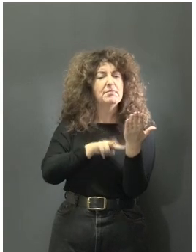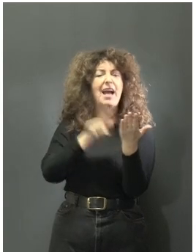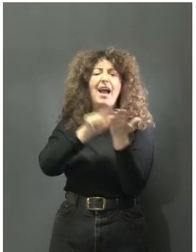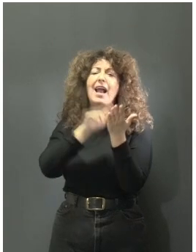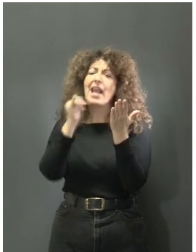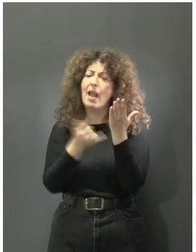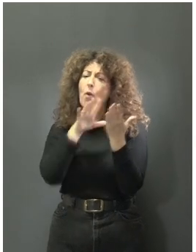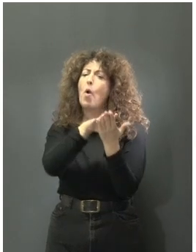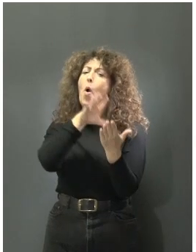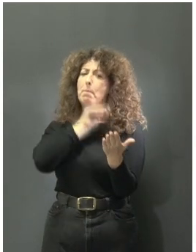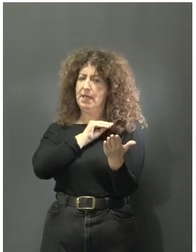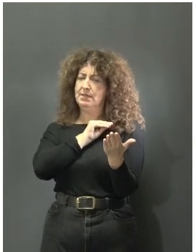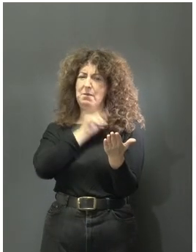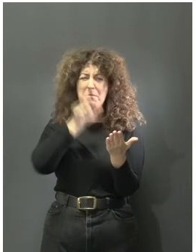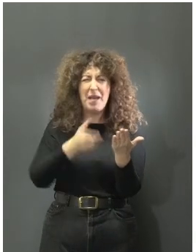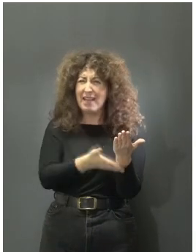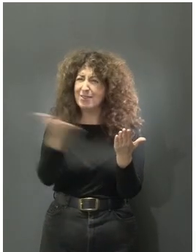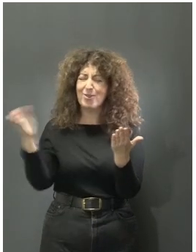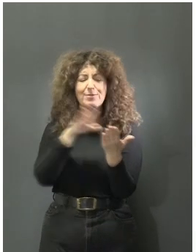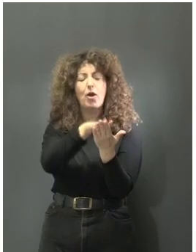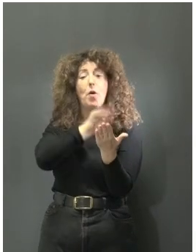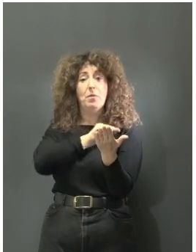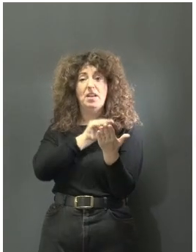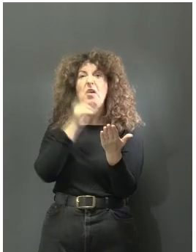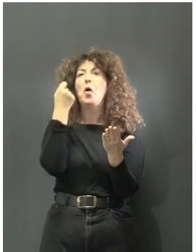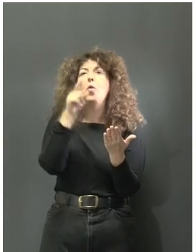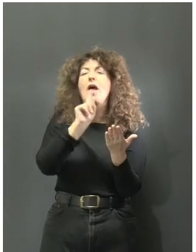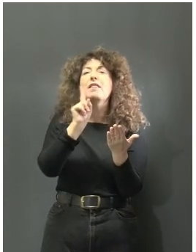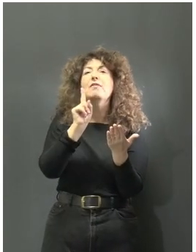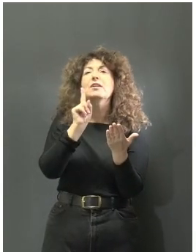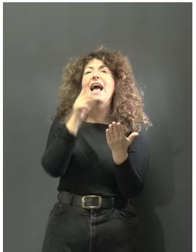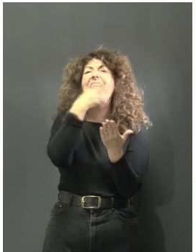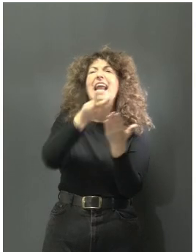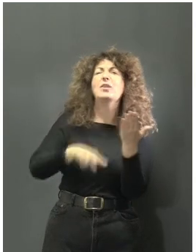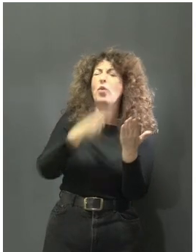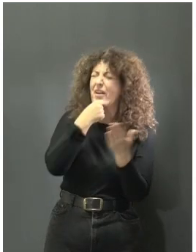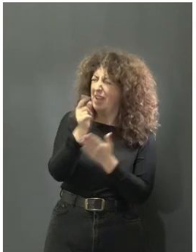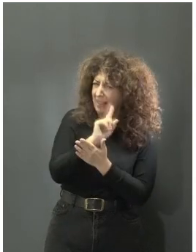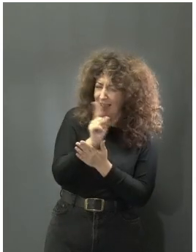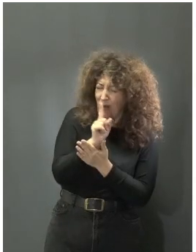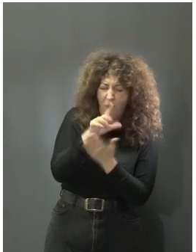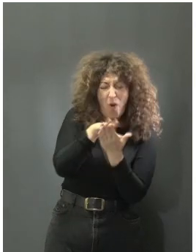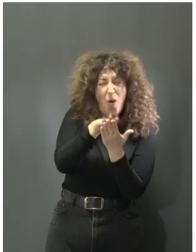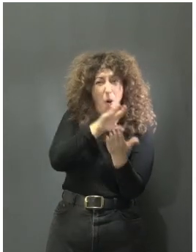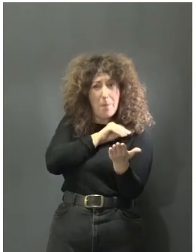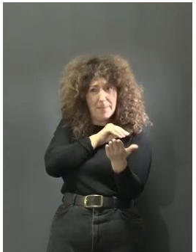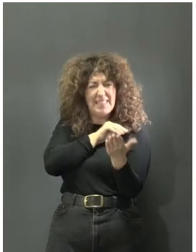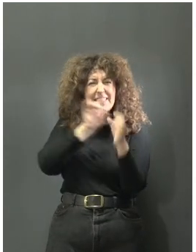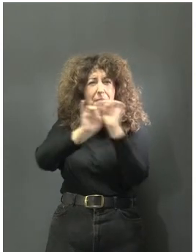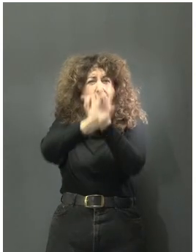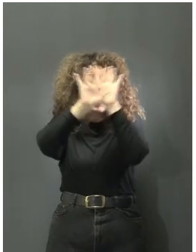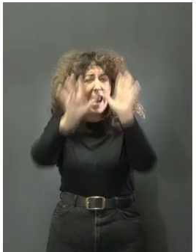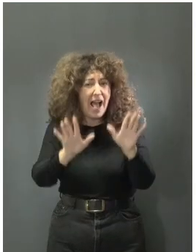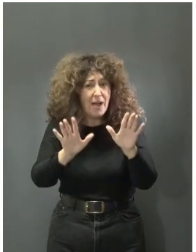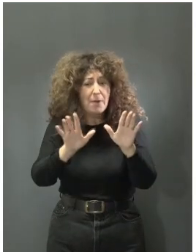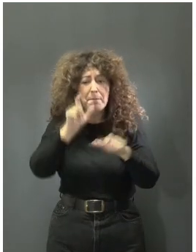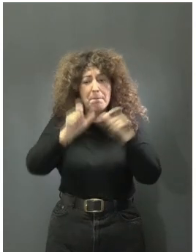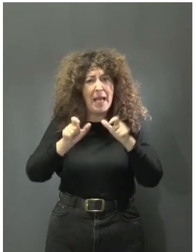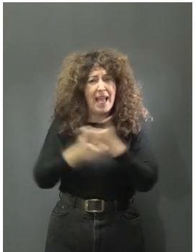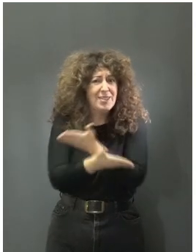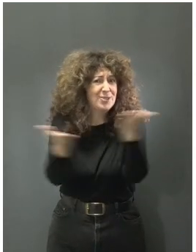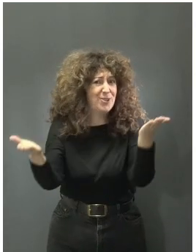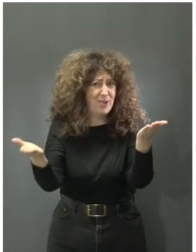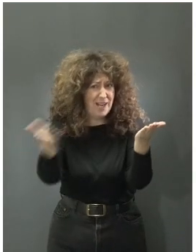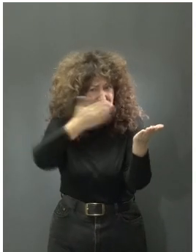lenguaje comprensible para cualquier persona. No hace falta que sea fácil lectura, hace falta que sea clara y comprensible para cualquiera,